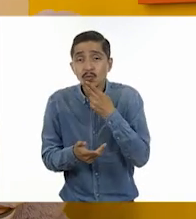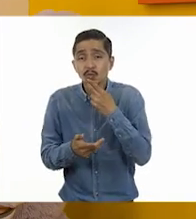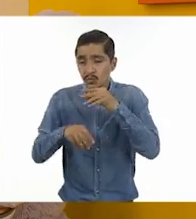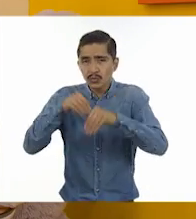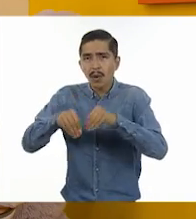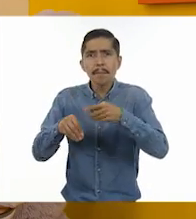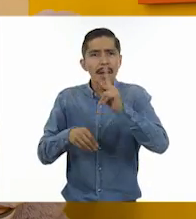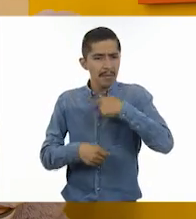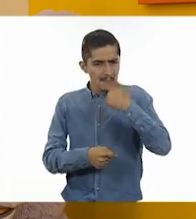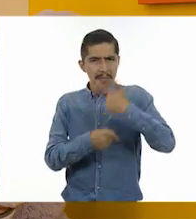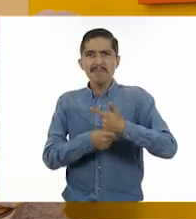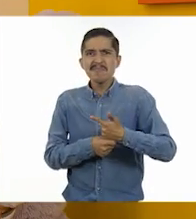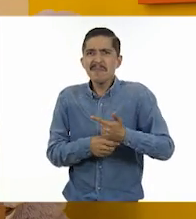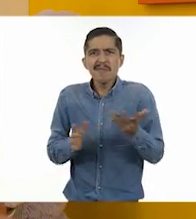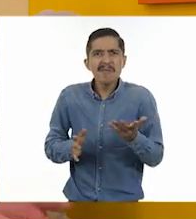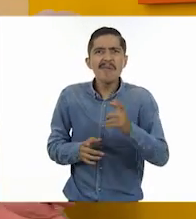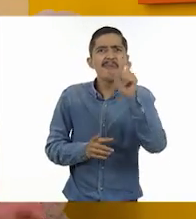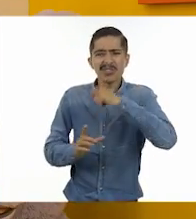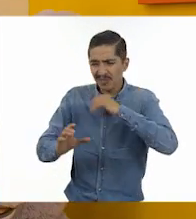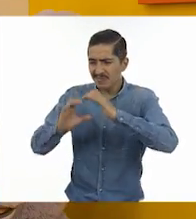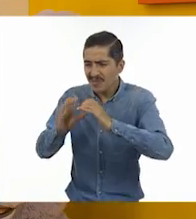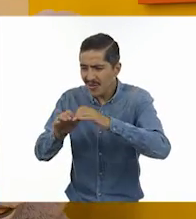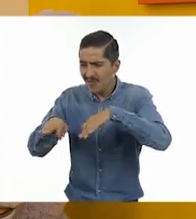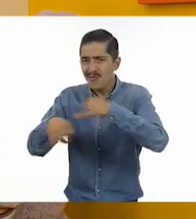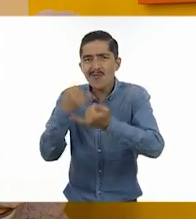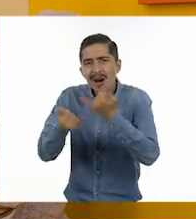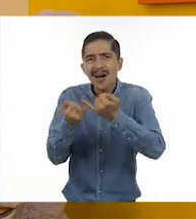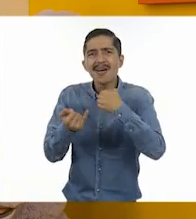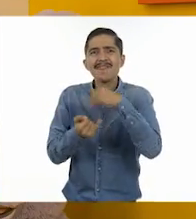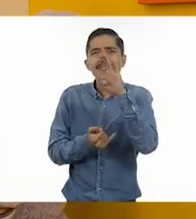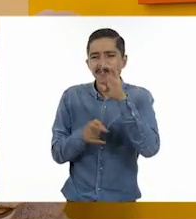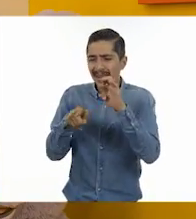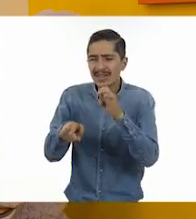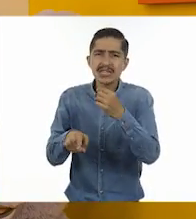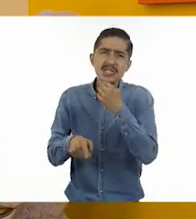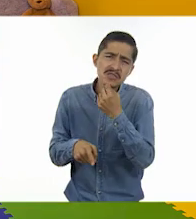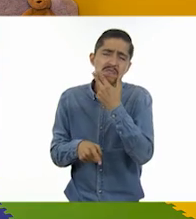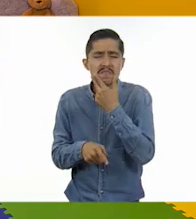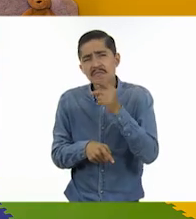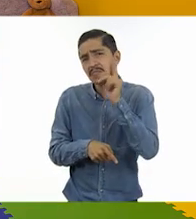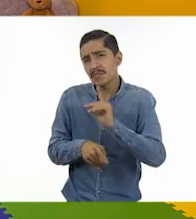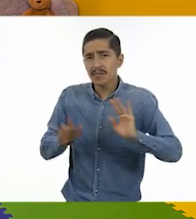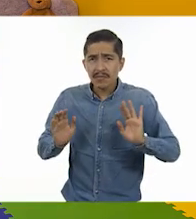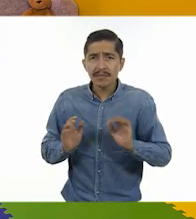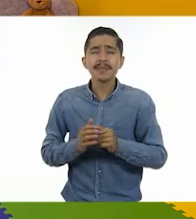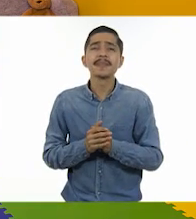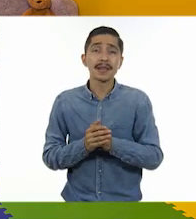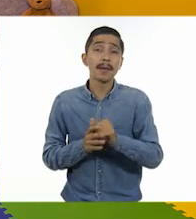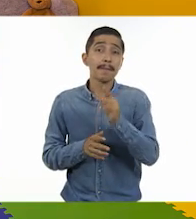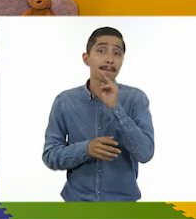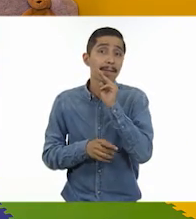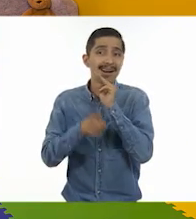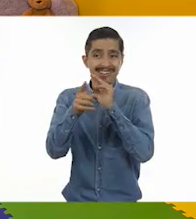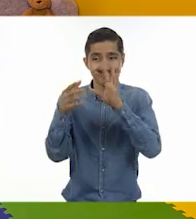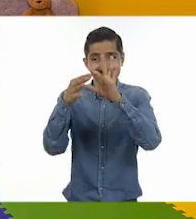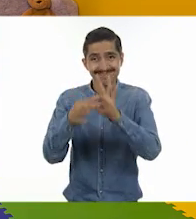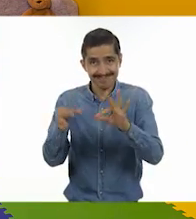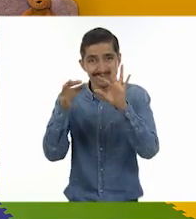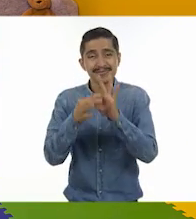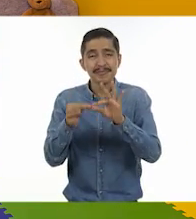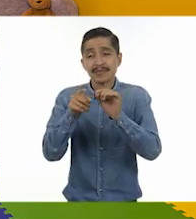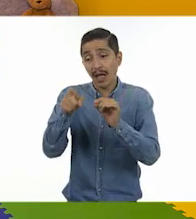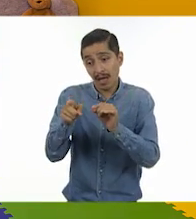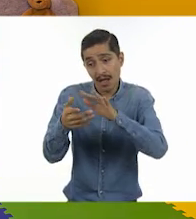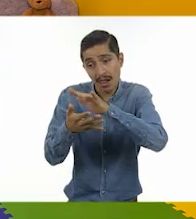darnos cuenta, cuando interactuamos y jugamos con nuestro bebé, niña o niño. La mamá nos explica que ella